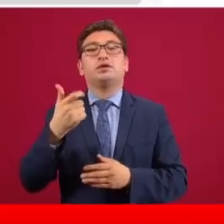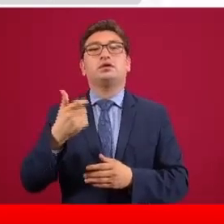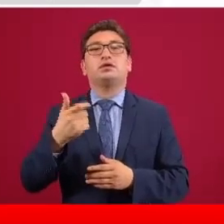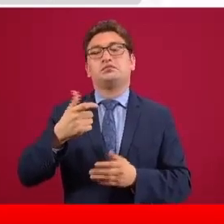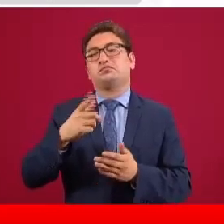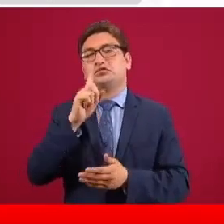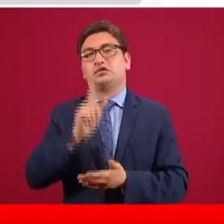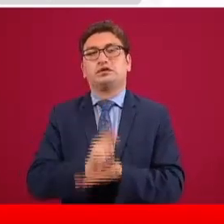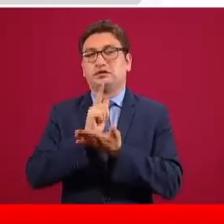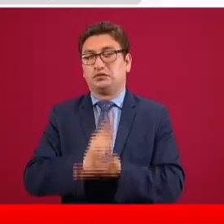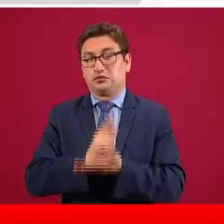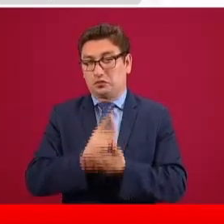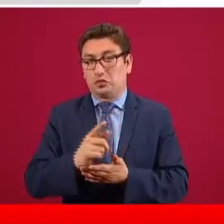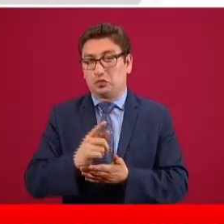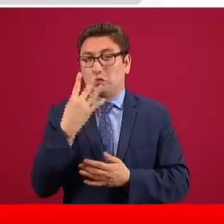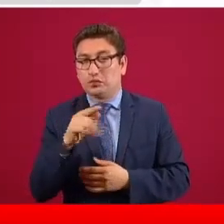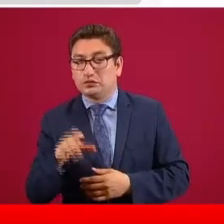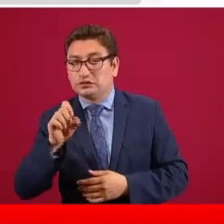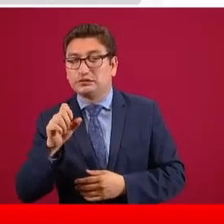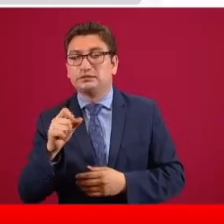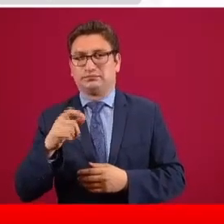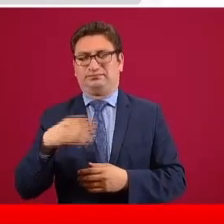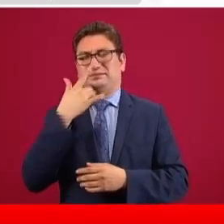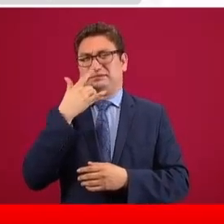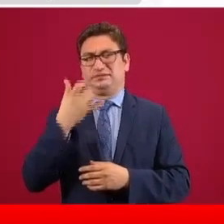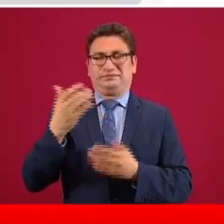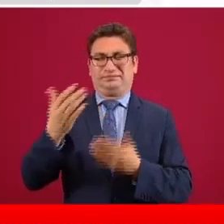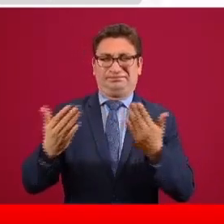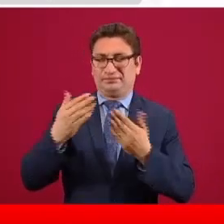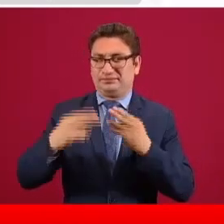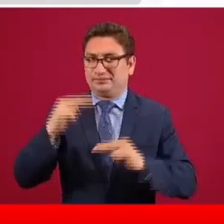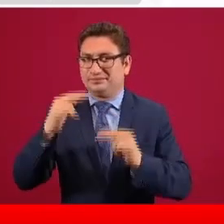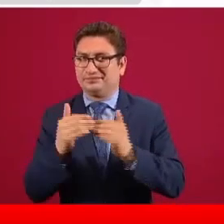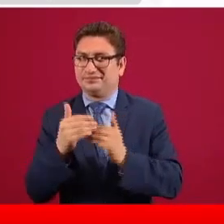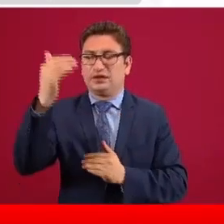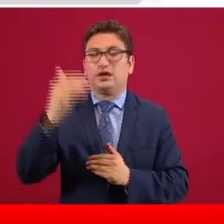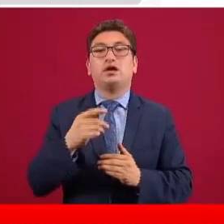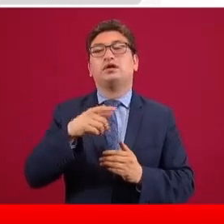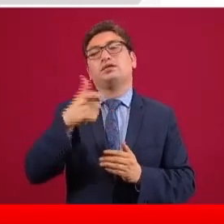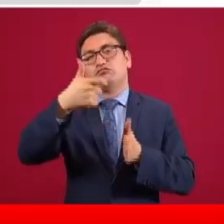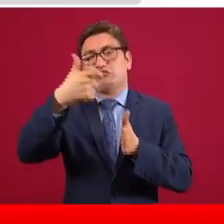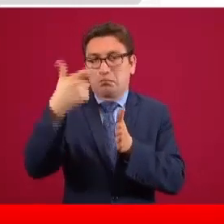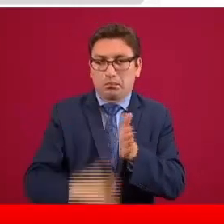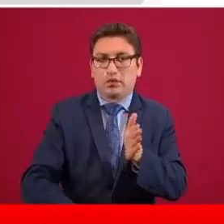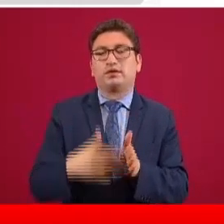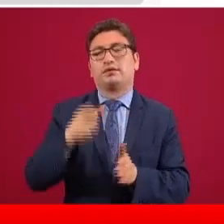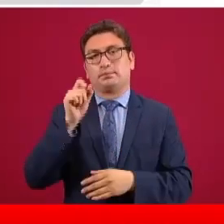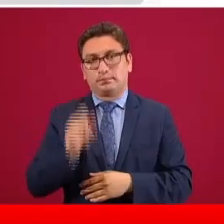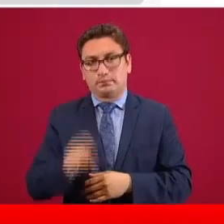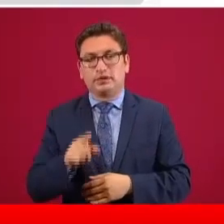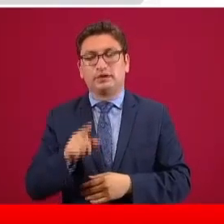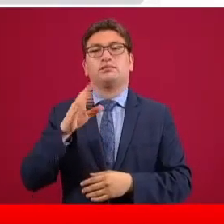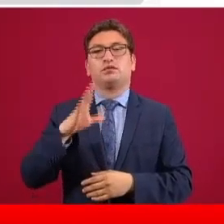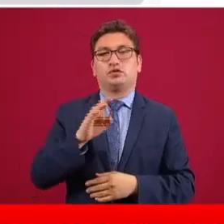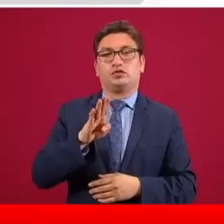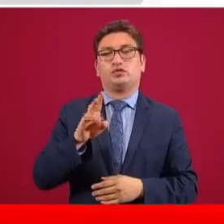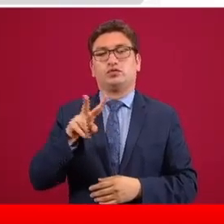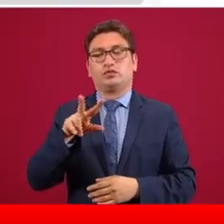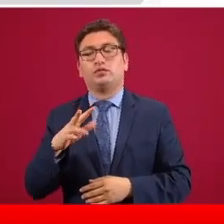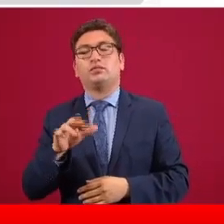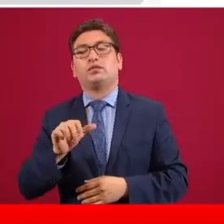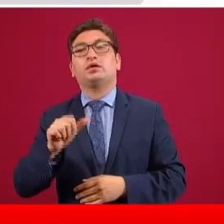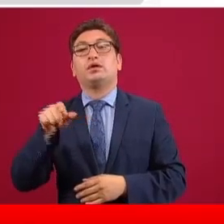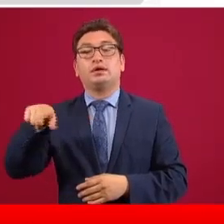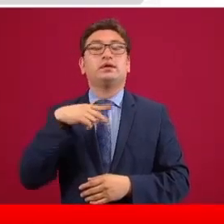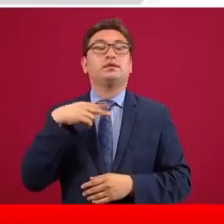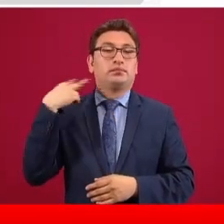margen, llama la atención por ser Veracruz, un margen tan alto. Y el más económico también lo encontramos en Córdoba,